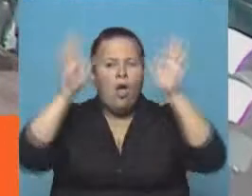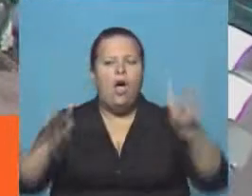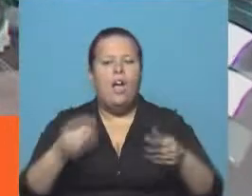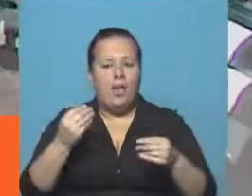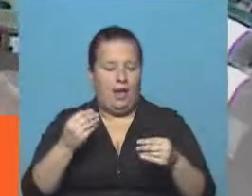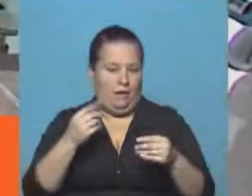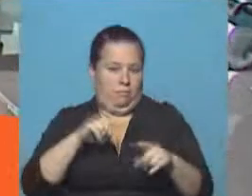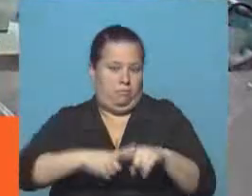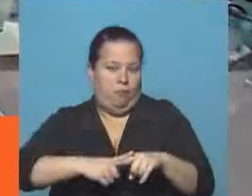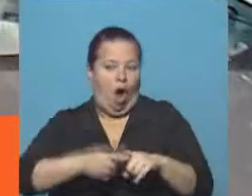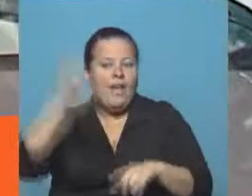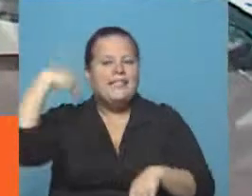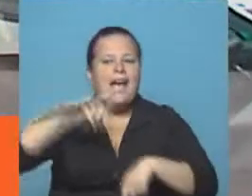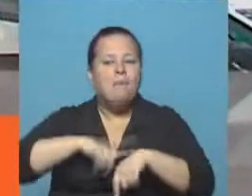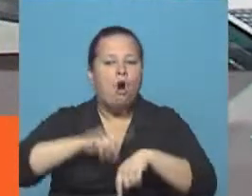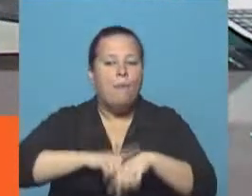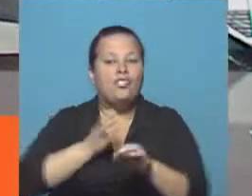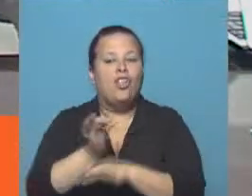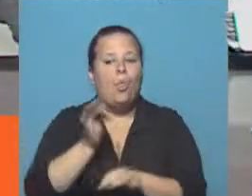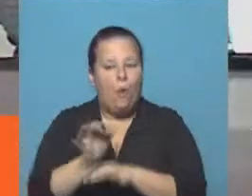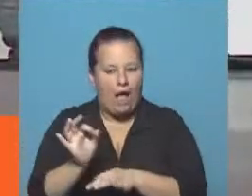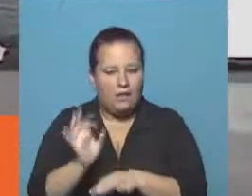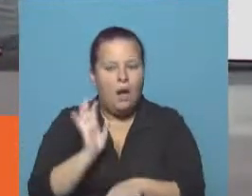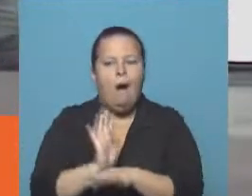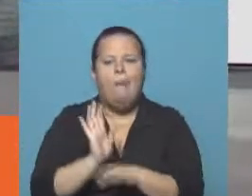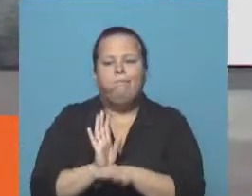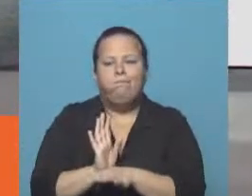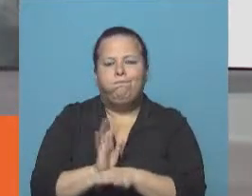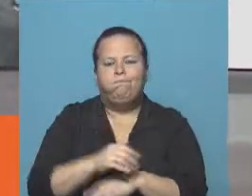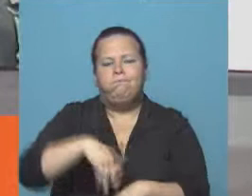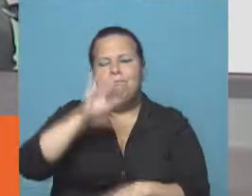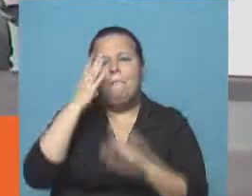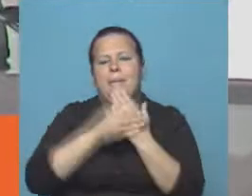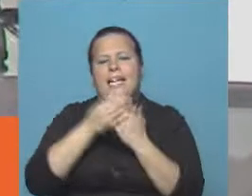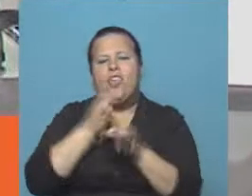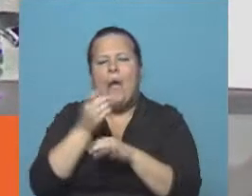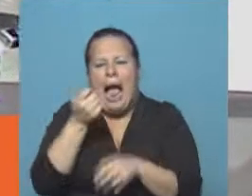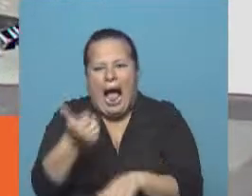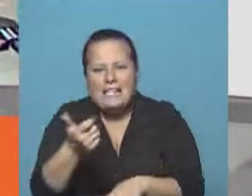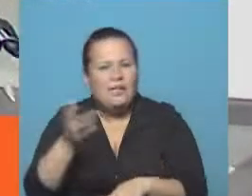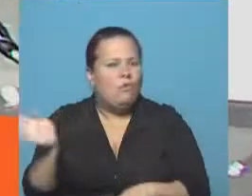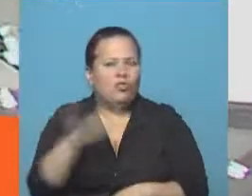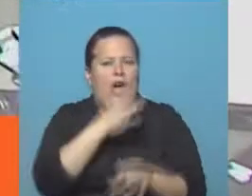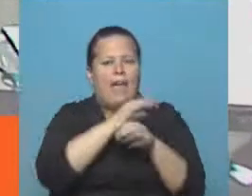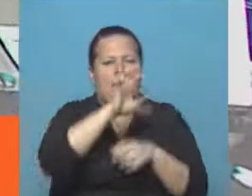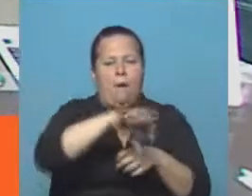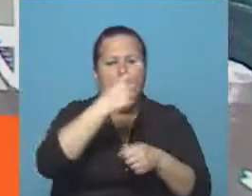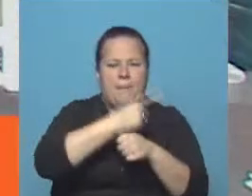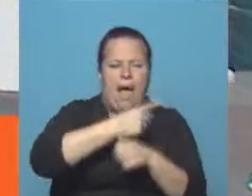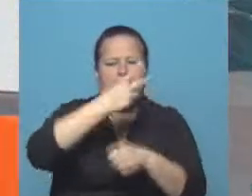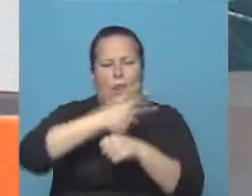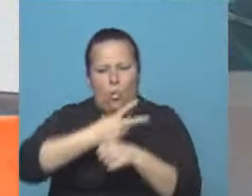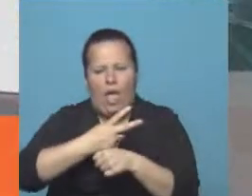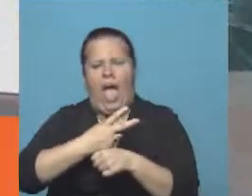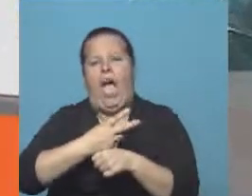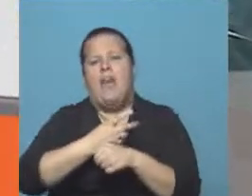en la entidad política de aquella época en la educación, casi supraministro de Educación, porque tenía todas las escuelas primarias,